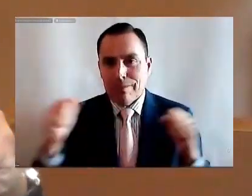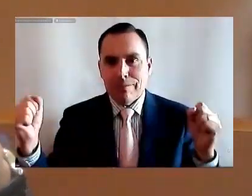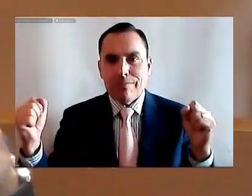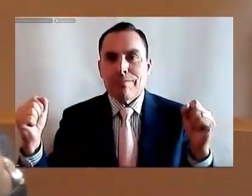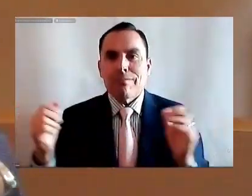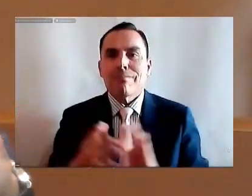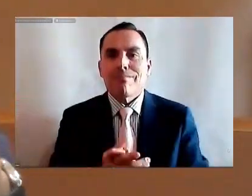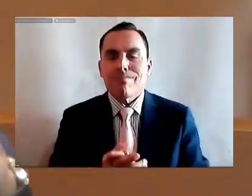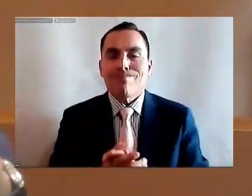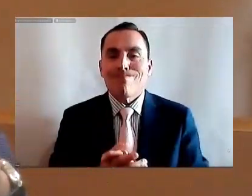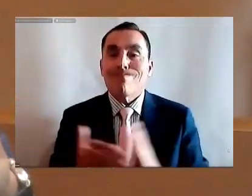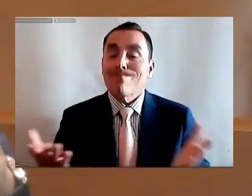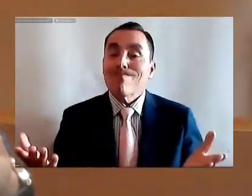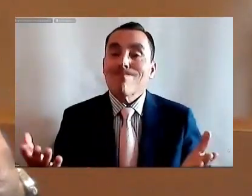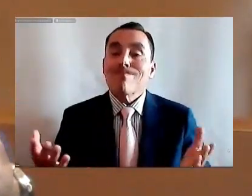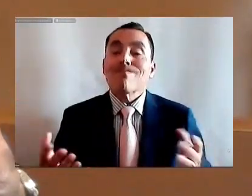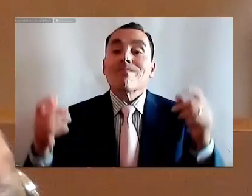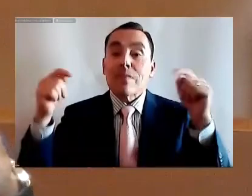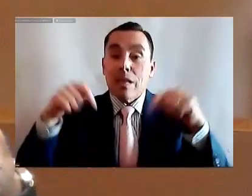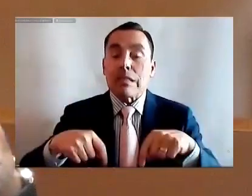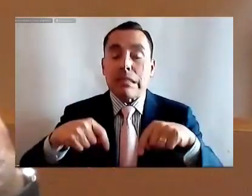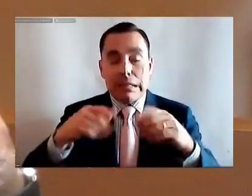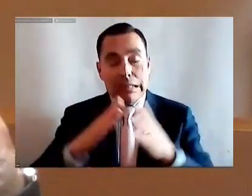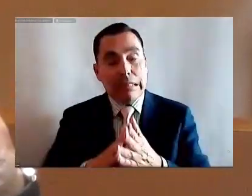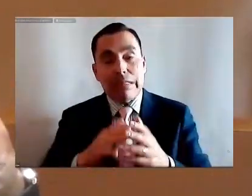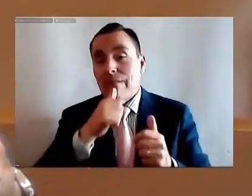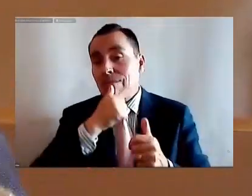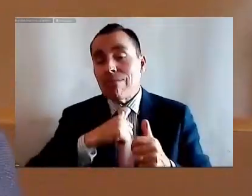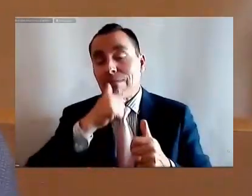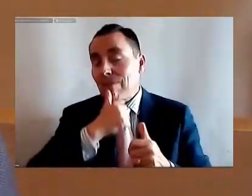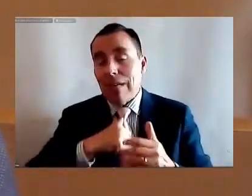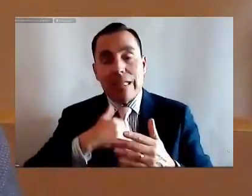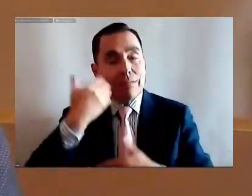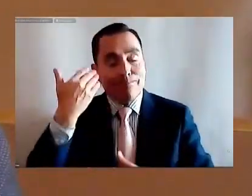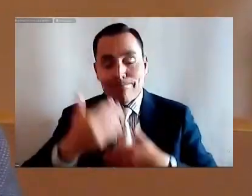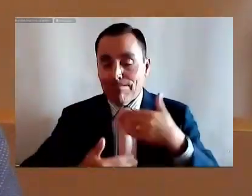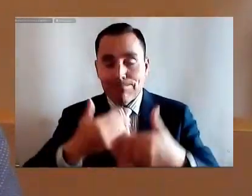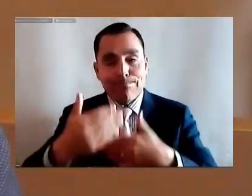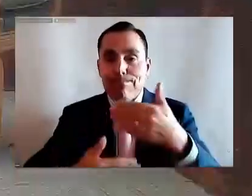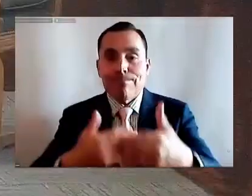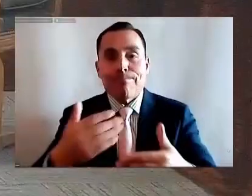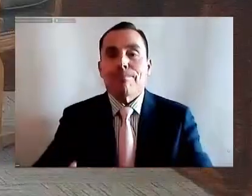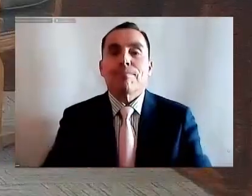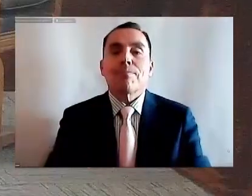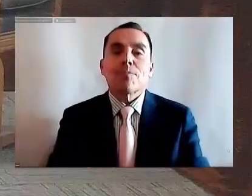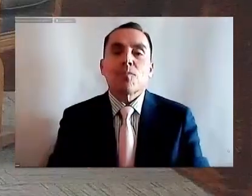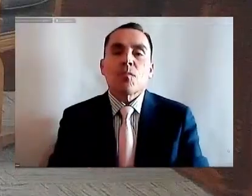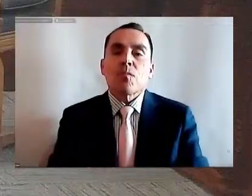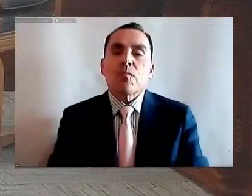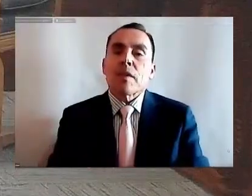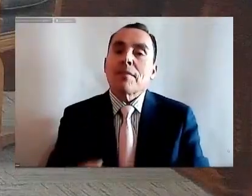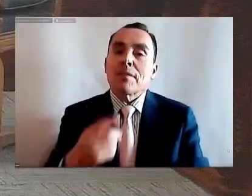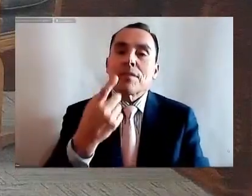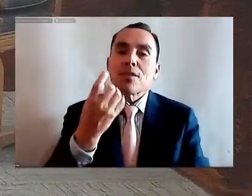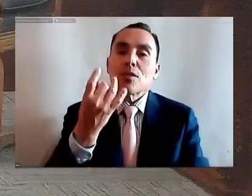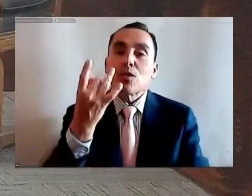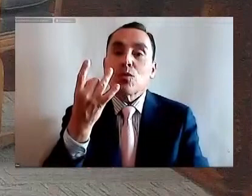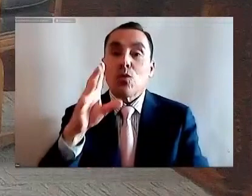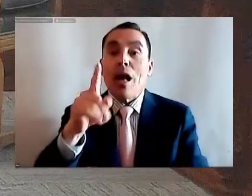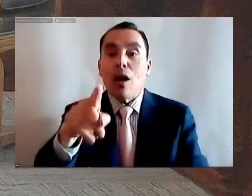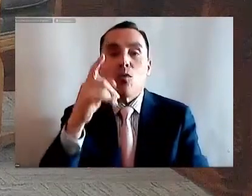queda todavía un camino enorme en ese sentido. Bueno, en uno de los apuntes que yo recibí, un trabajo que tú